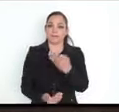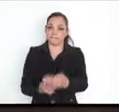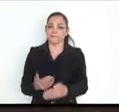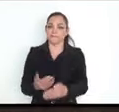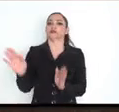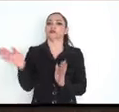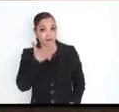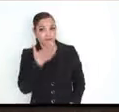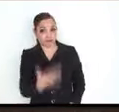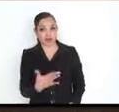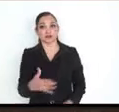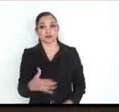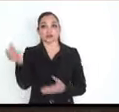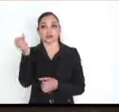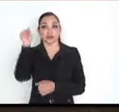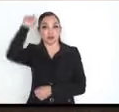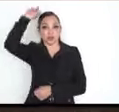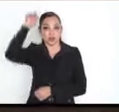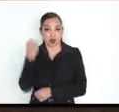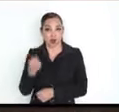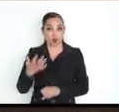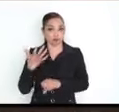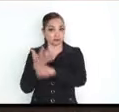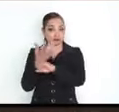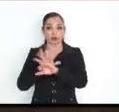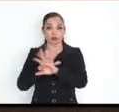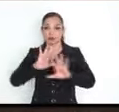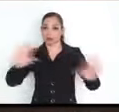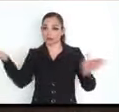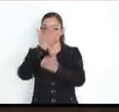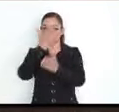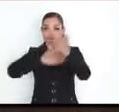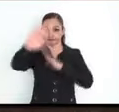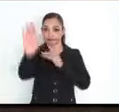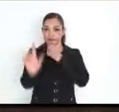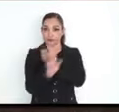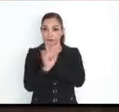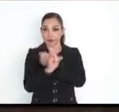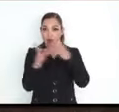va Sinaloa a superar esta gran adversidad.